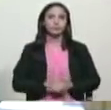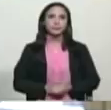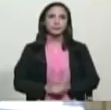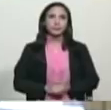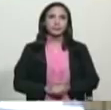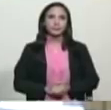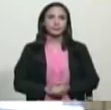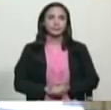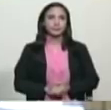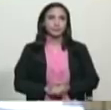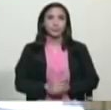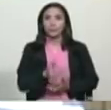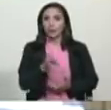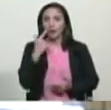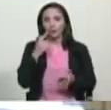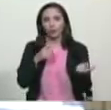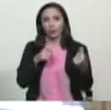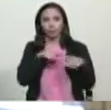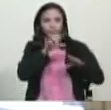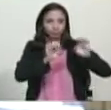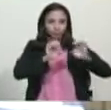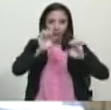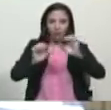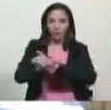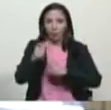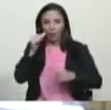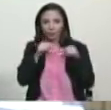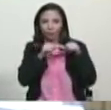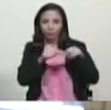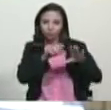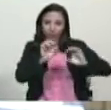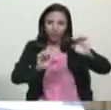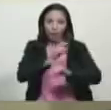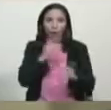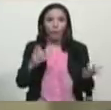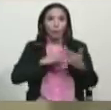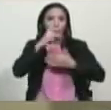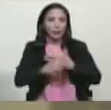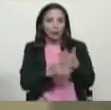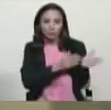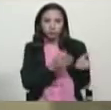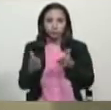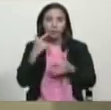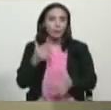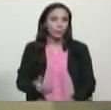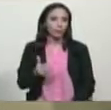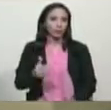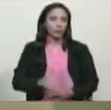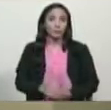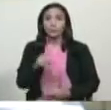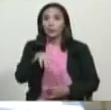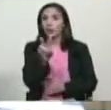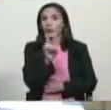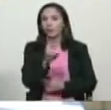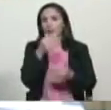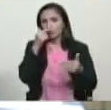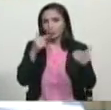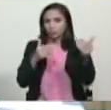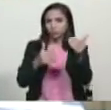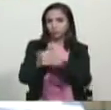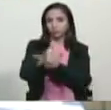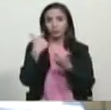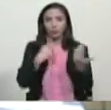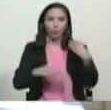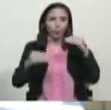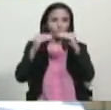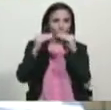Soteldo, haciendo seguimiento de los planes. Muy importante, porque Venezuela tiene que